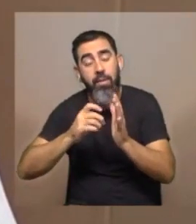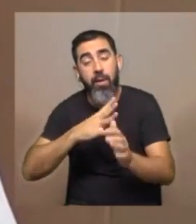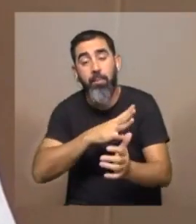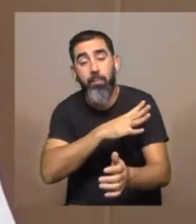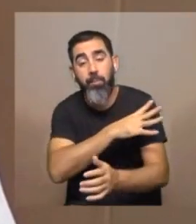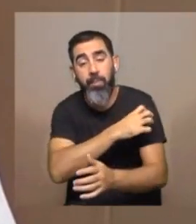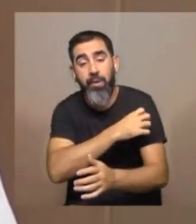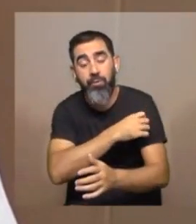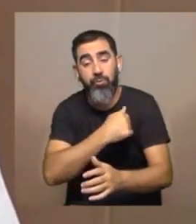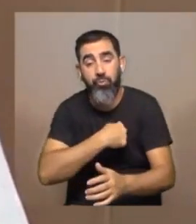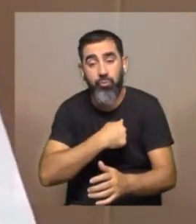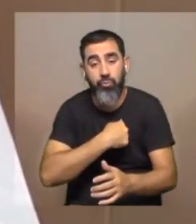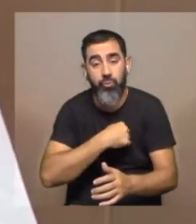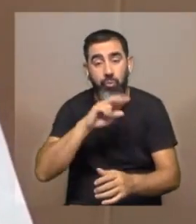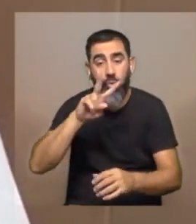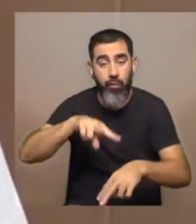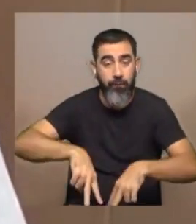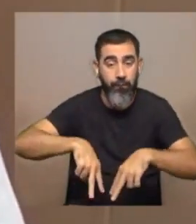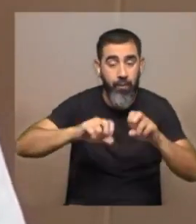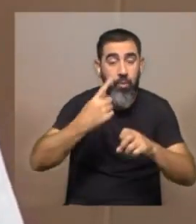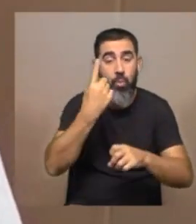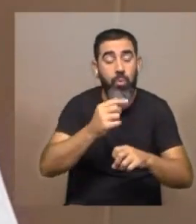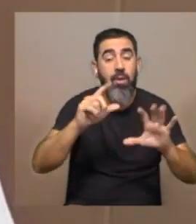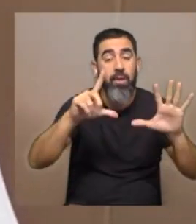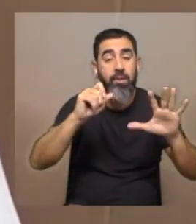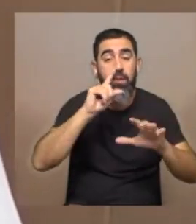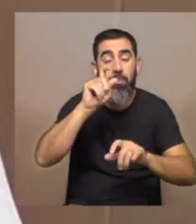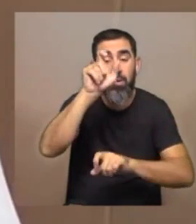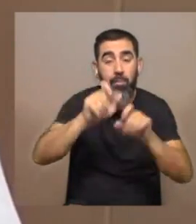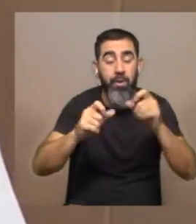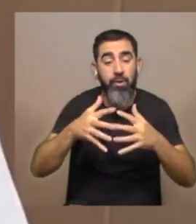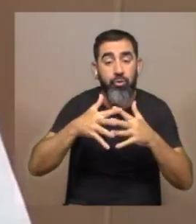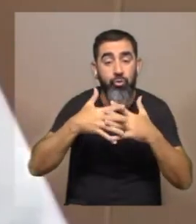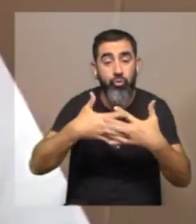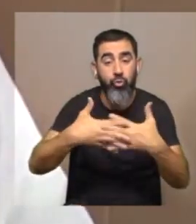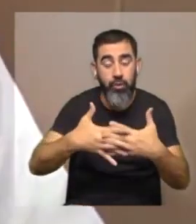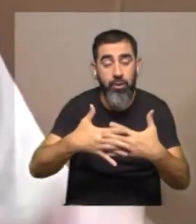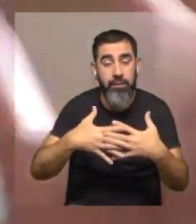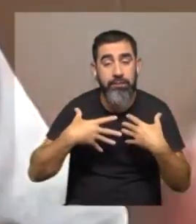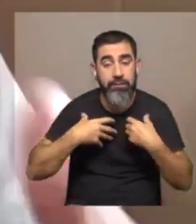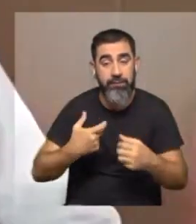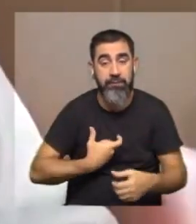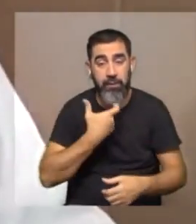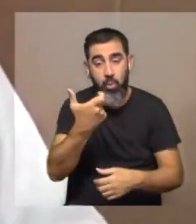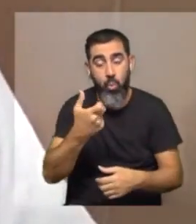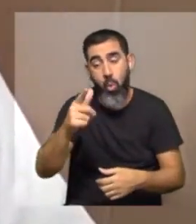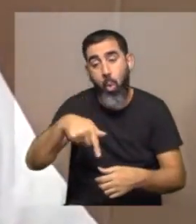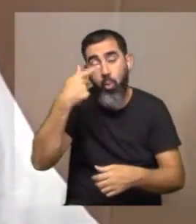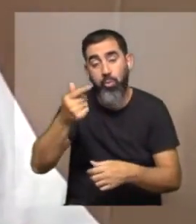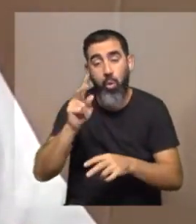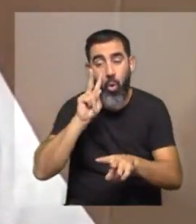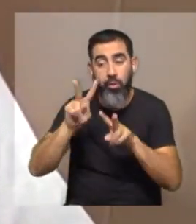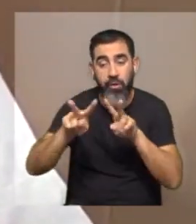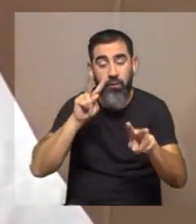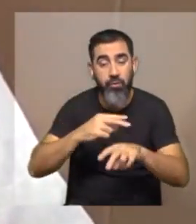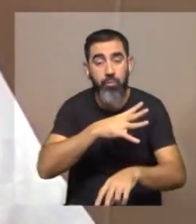la toma de la presión arterial en dos grandes investigaciones, una de 70.000 personas en el carnet de salud y otra en una observación mientras se tomaba la